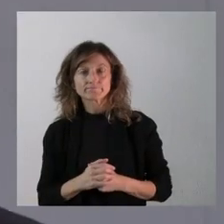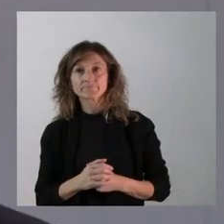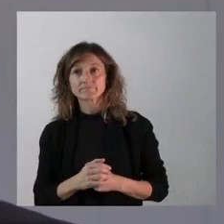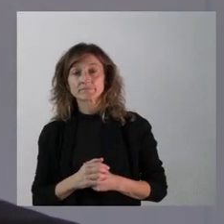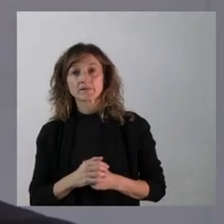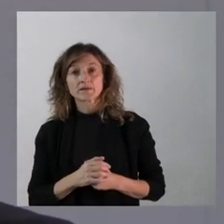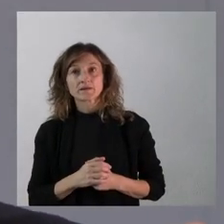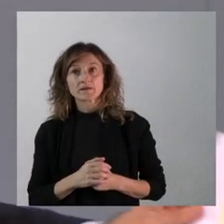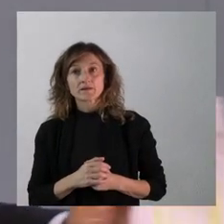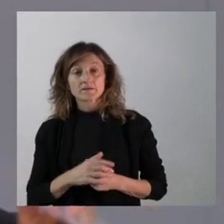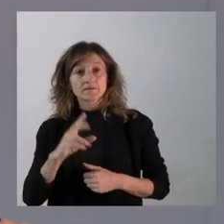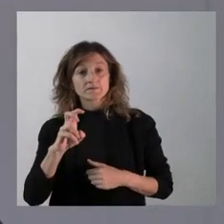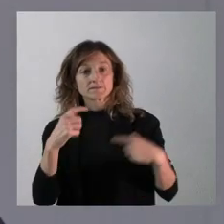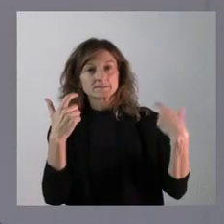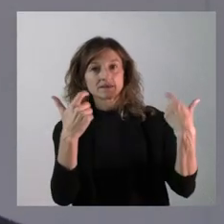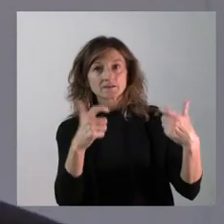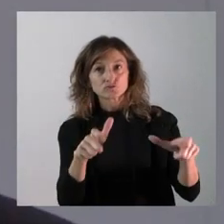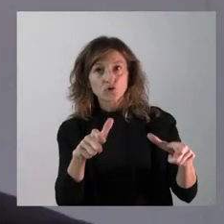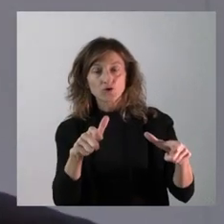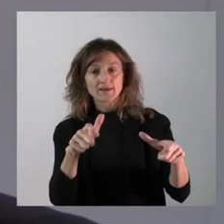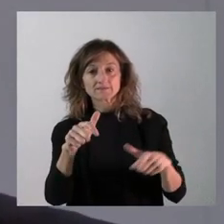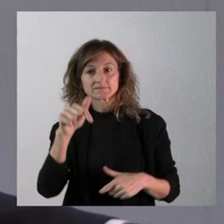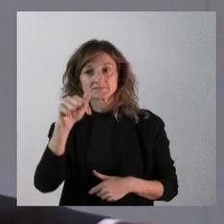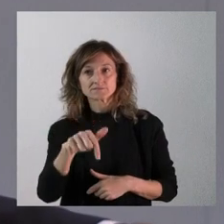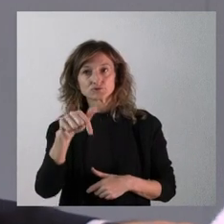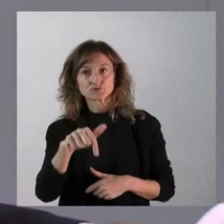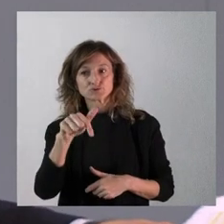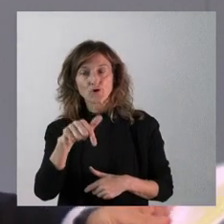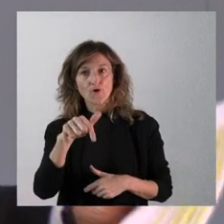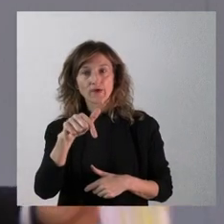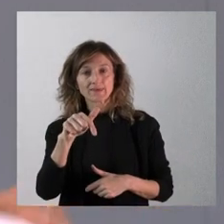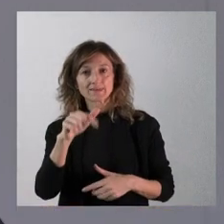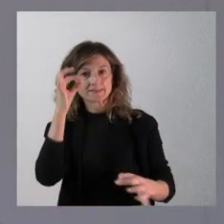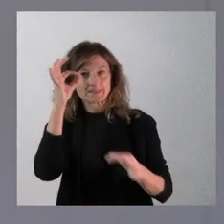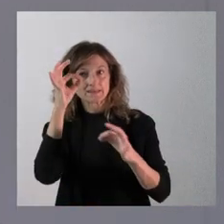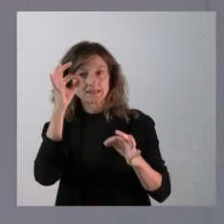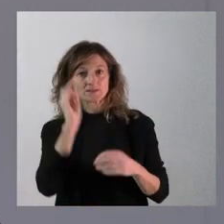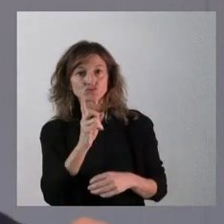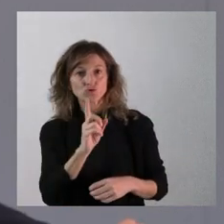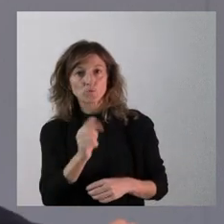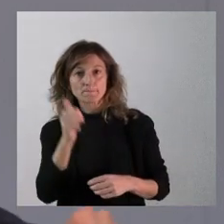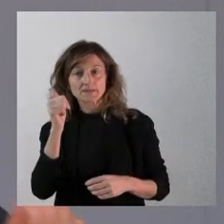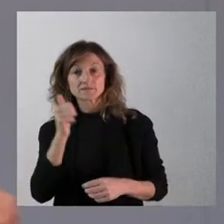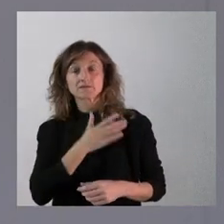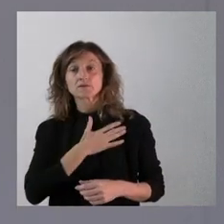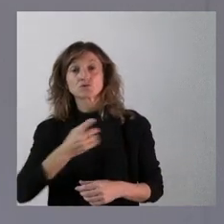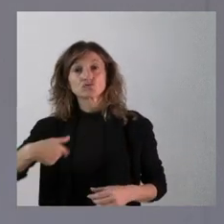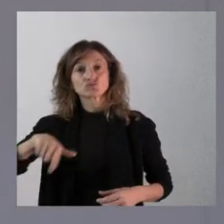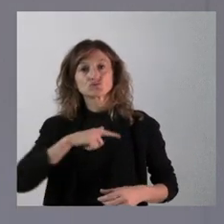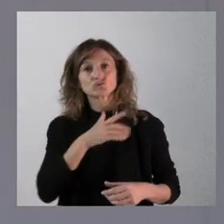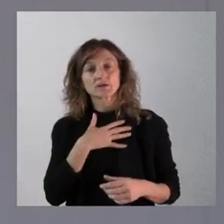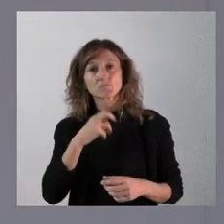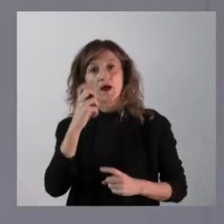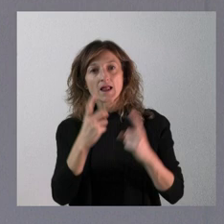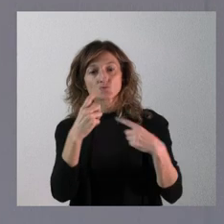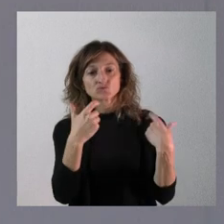se hicieron otros sectores que no son los que hoy se detallan nosotros lo que estamos haciendo que es ver que hay